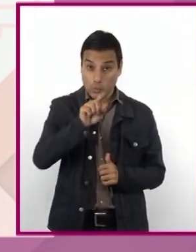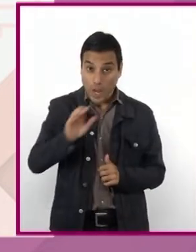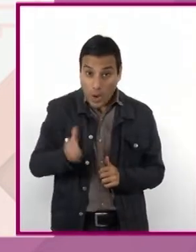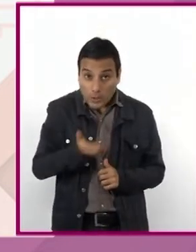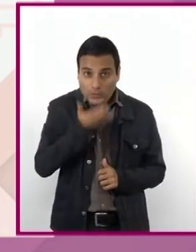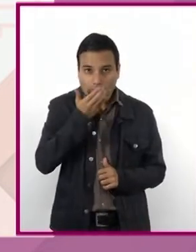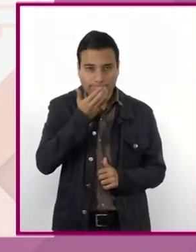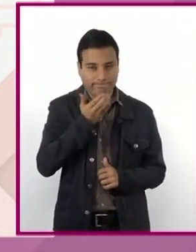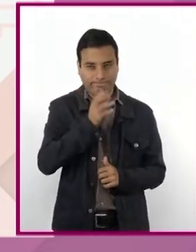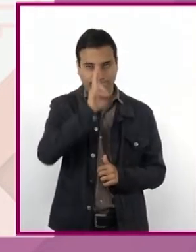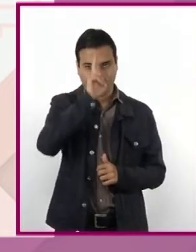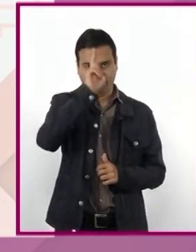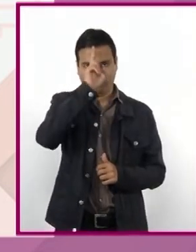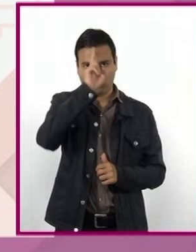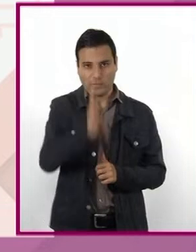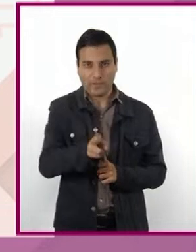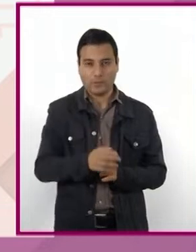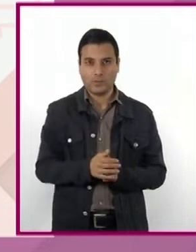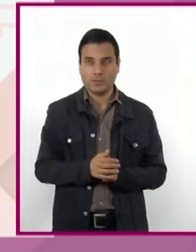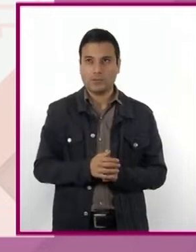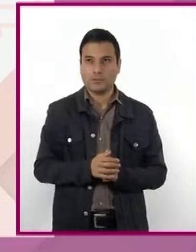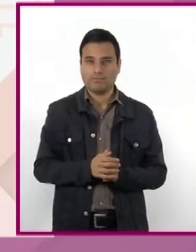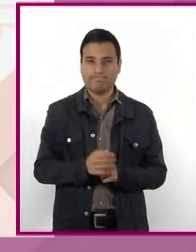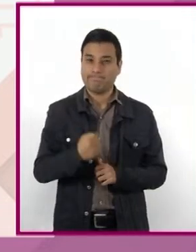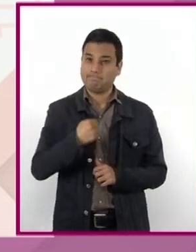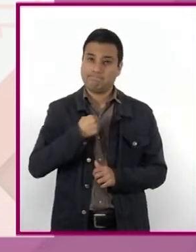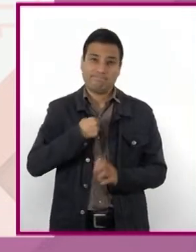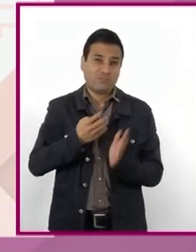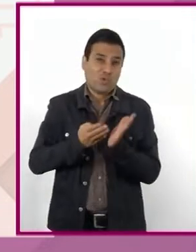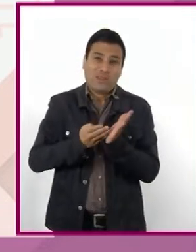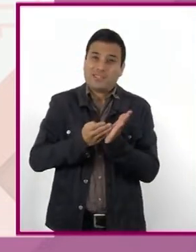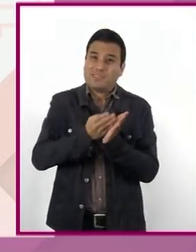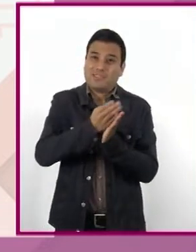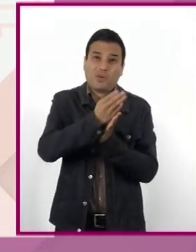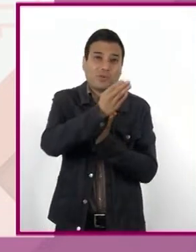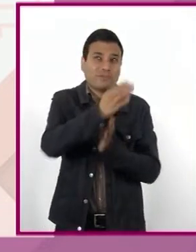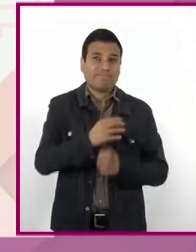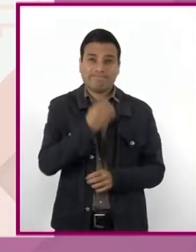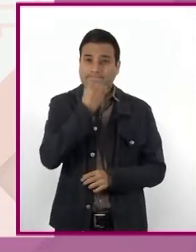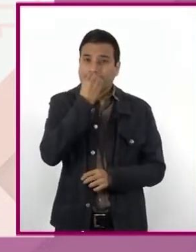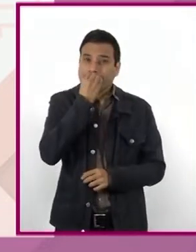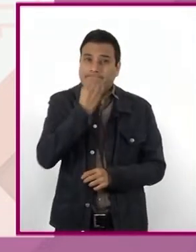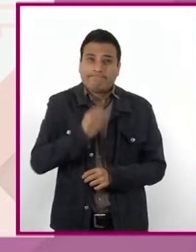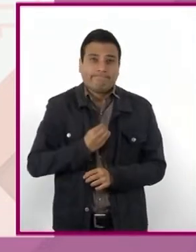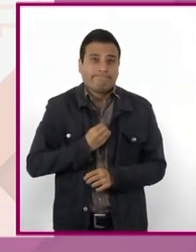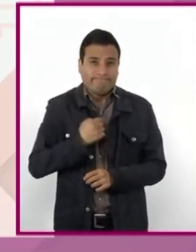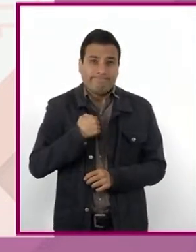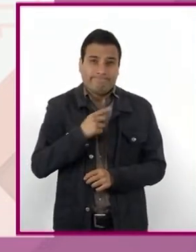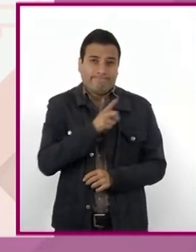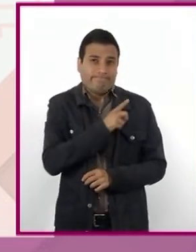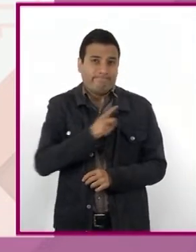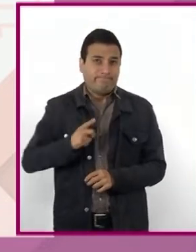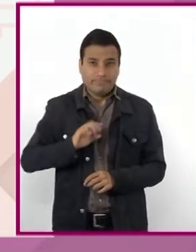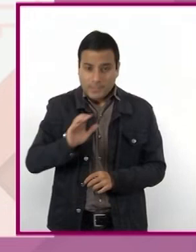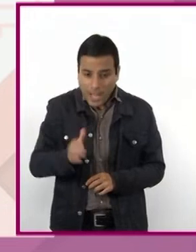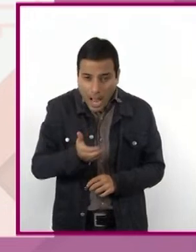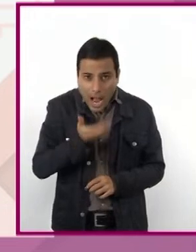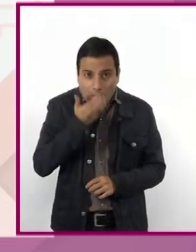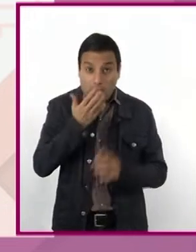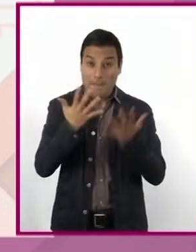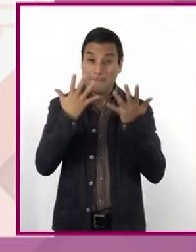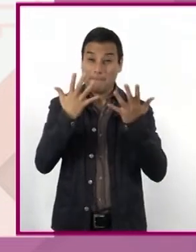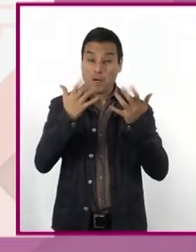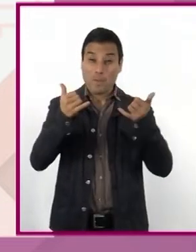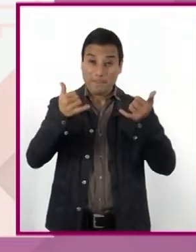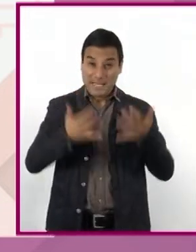fuente, pero era mi destino cósmico. No lo podía ignorar. Mis manos me pesaban